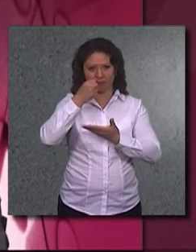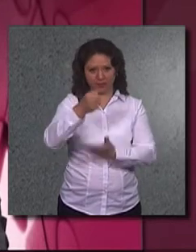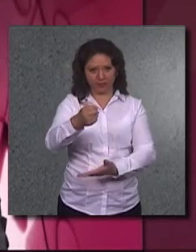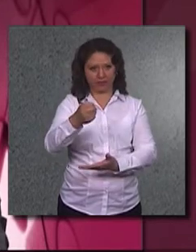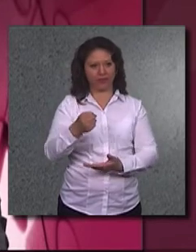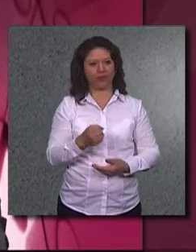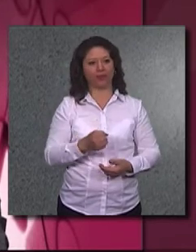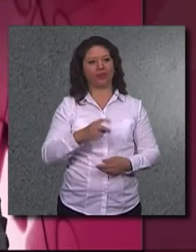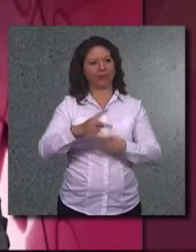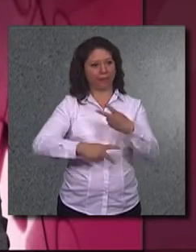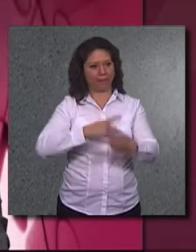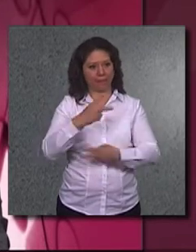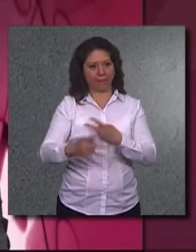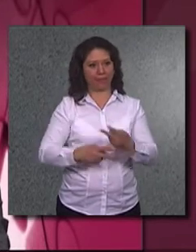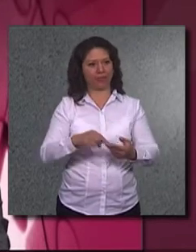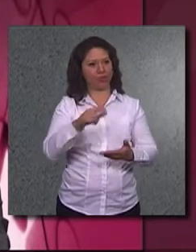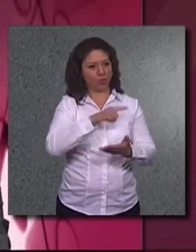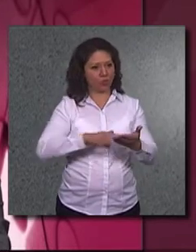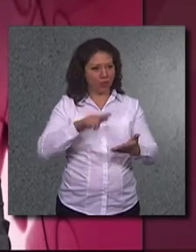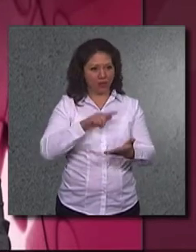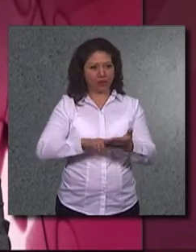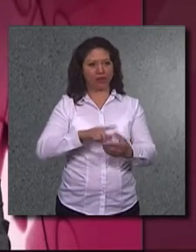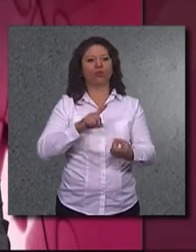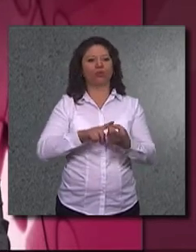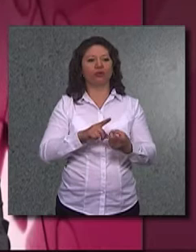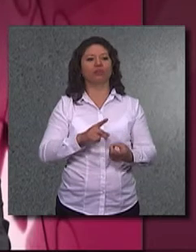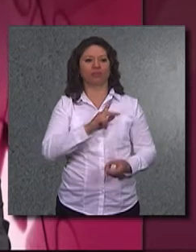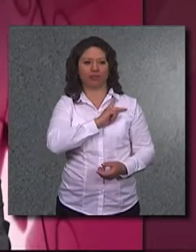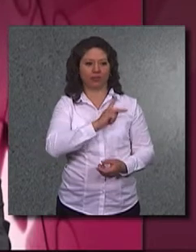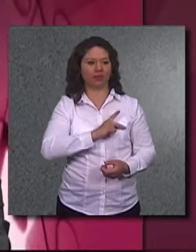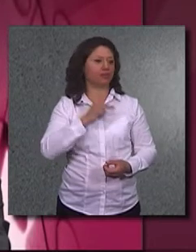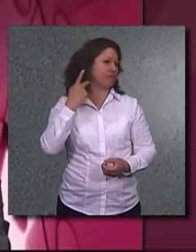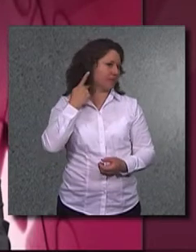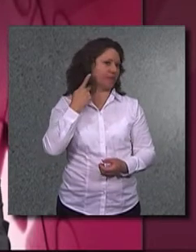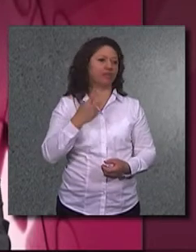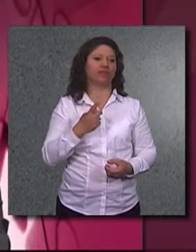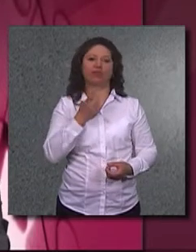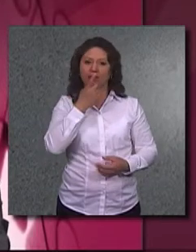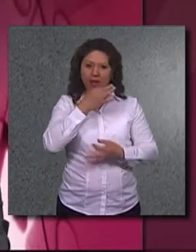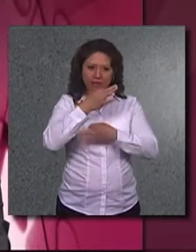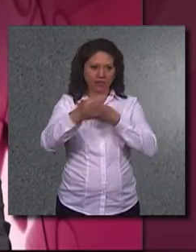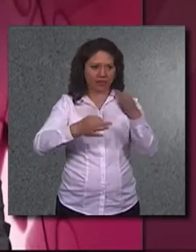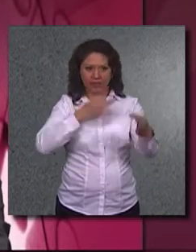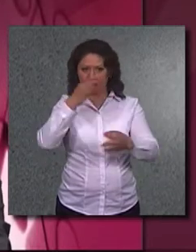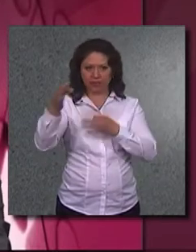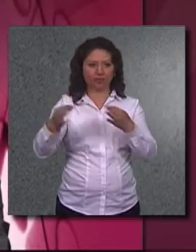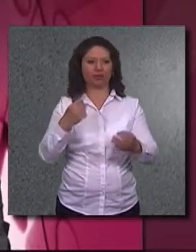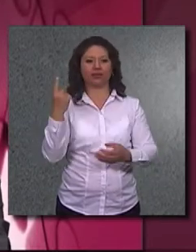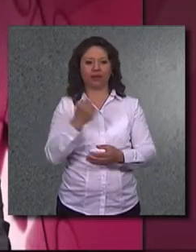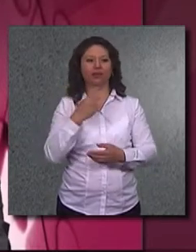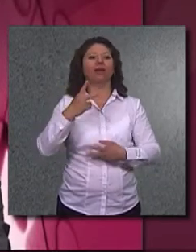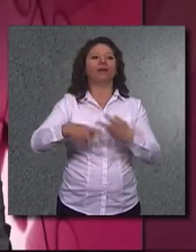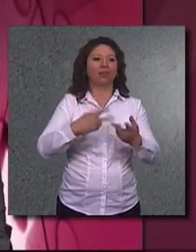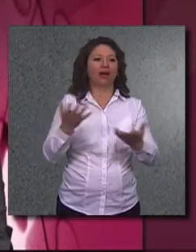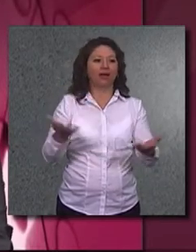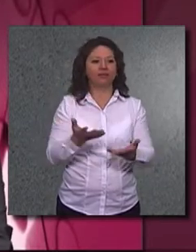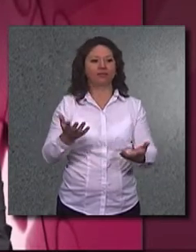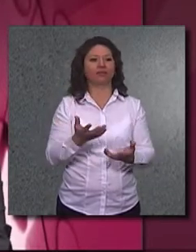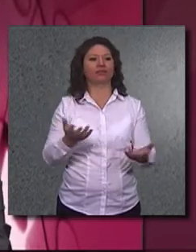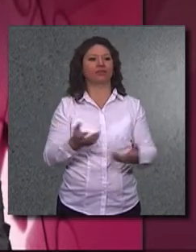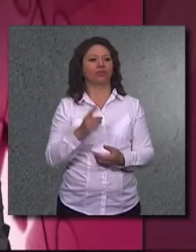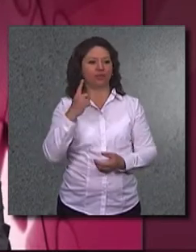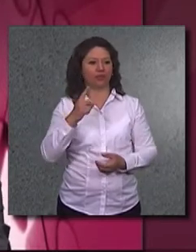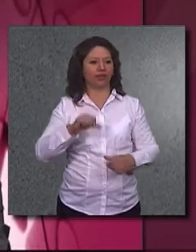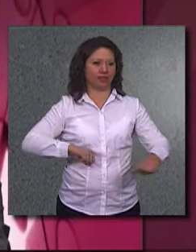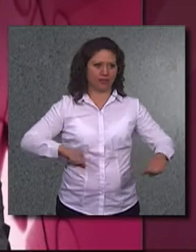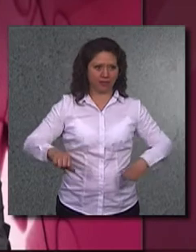fiscalización acude a los lugares donde los partidos políticos le han avisado que van a realizar una